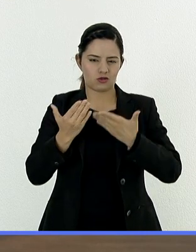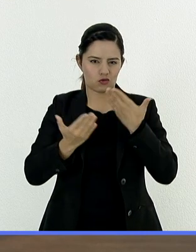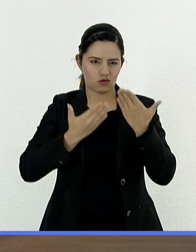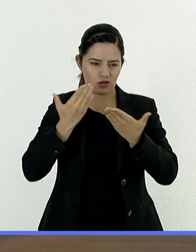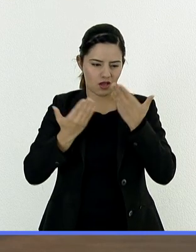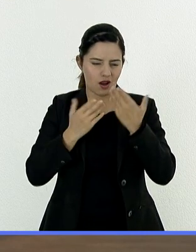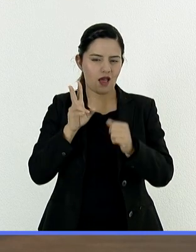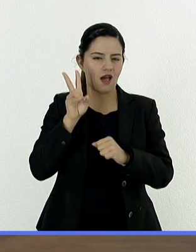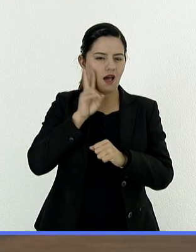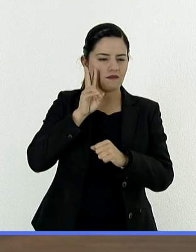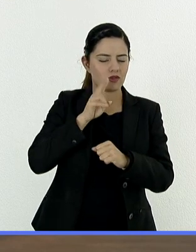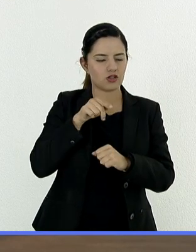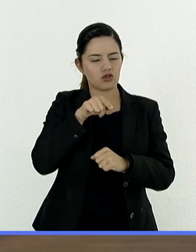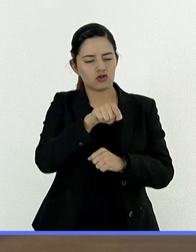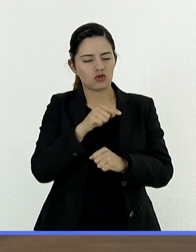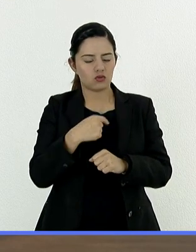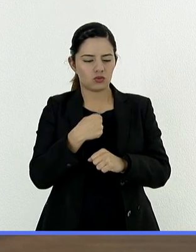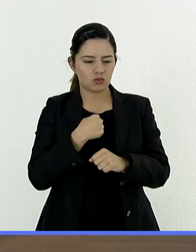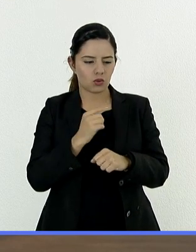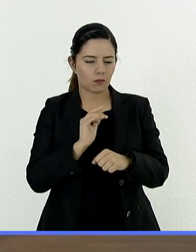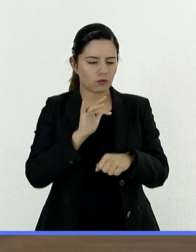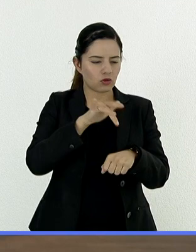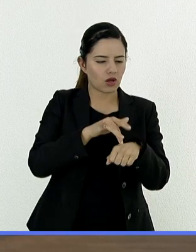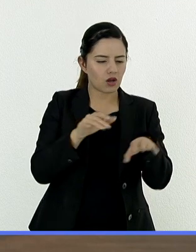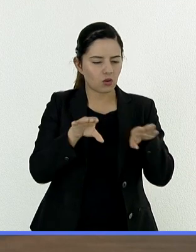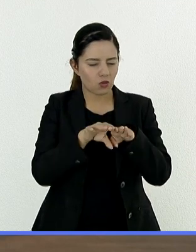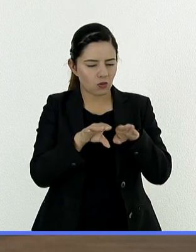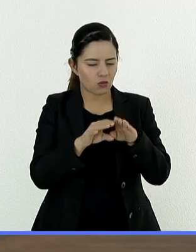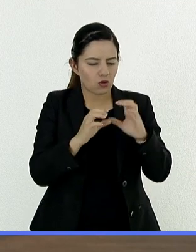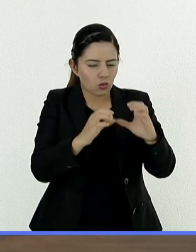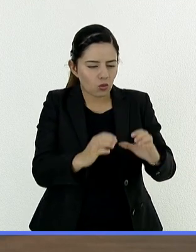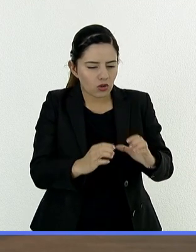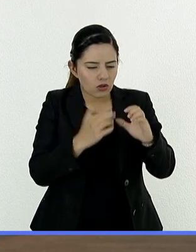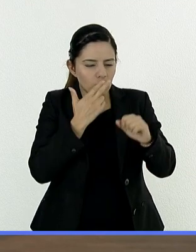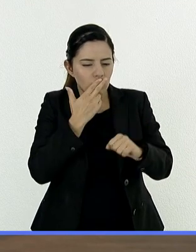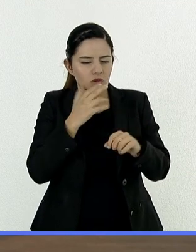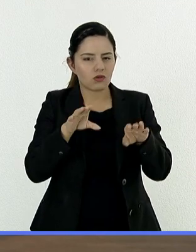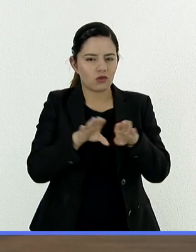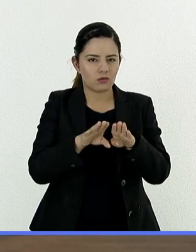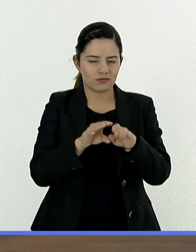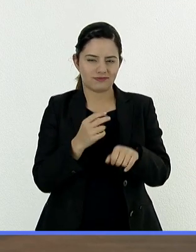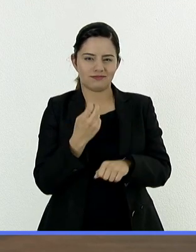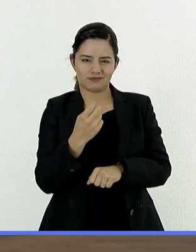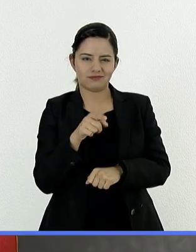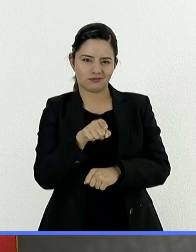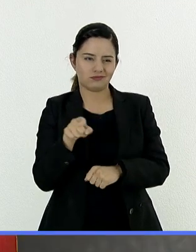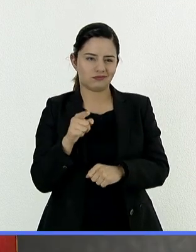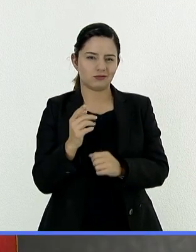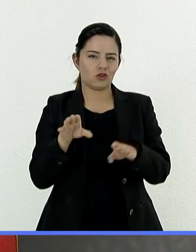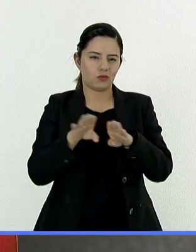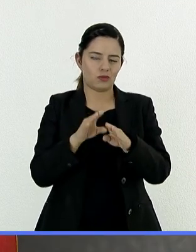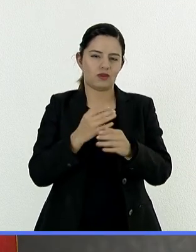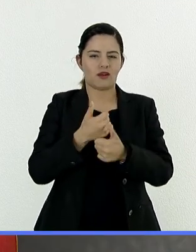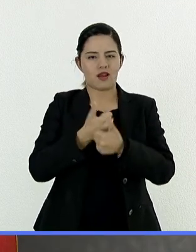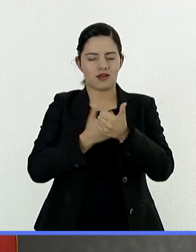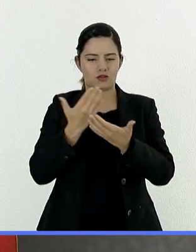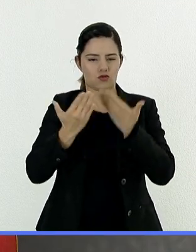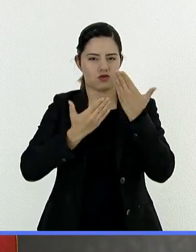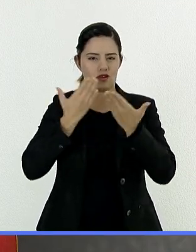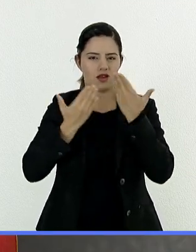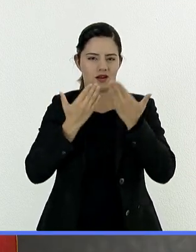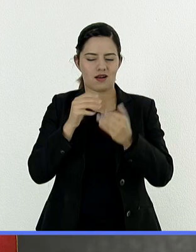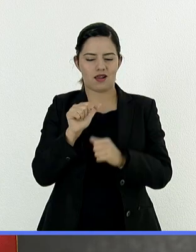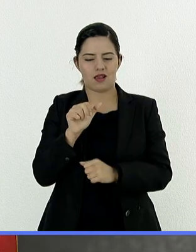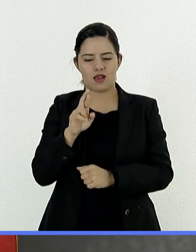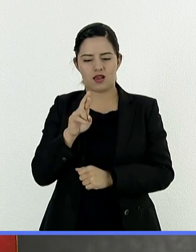tratar el contexto cómo lo vas a proteger Cómo vas a documentar a registrar tus tus elementos que esto te lo da pues la carrera de arqueología